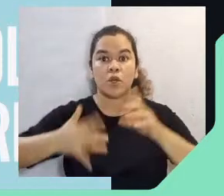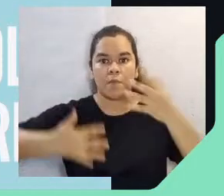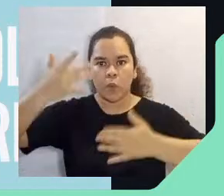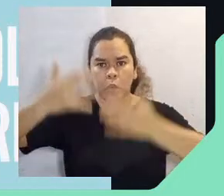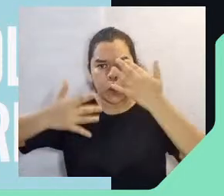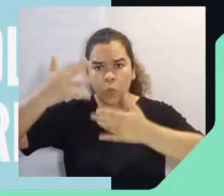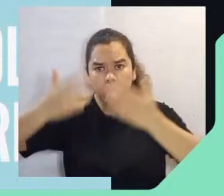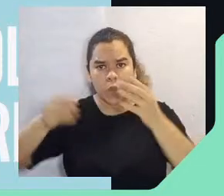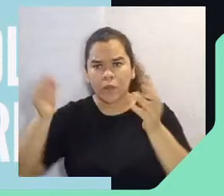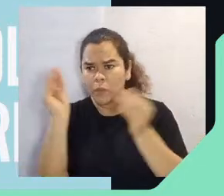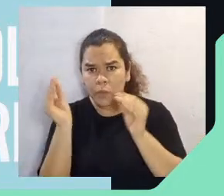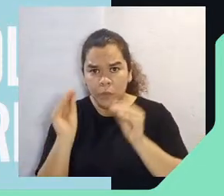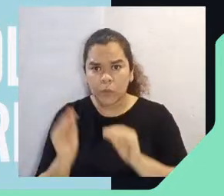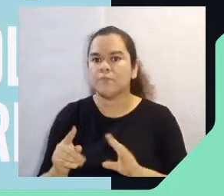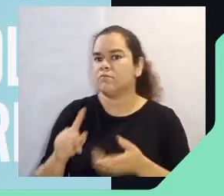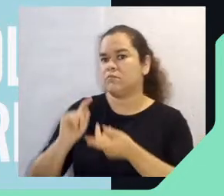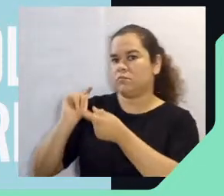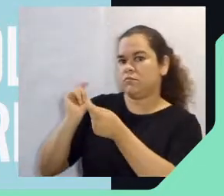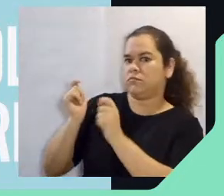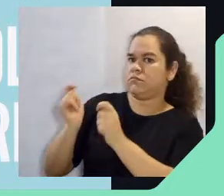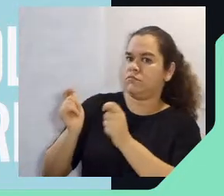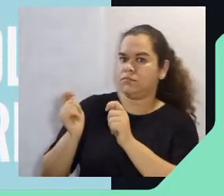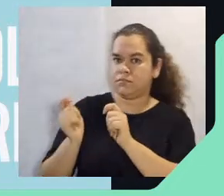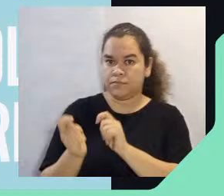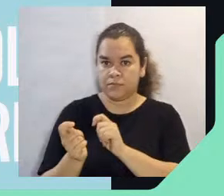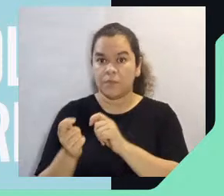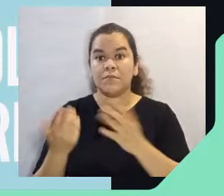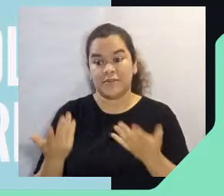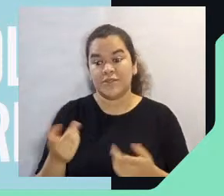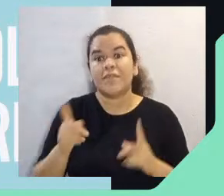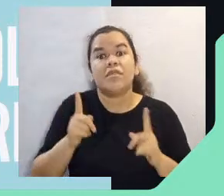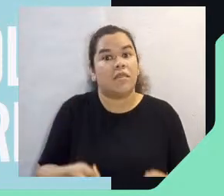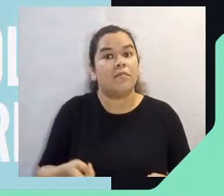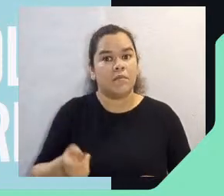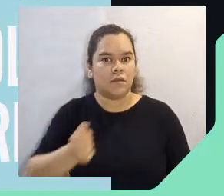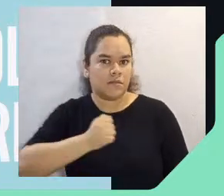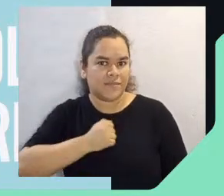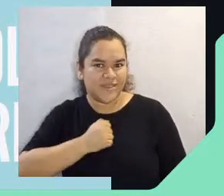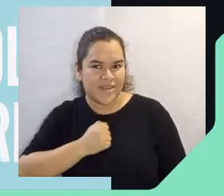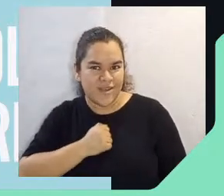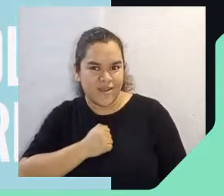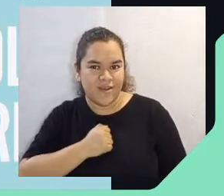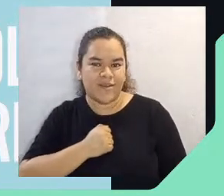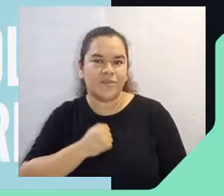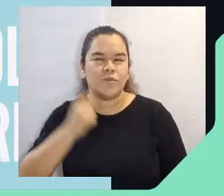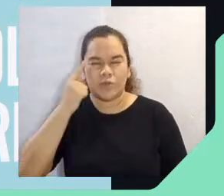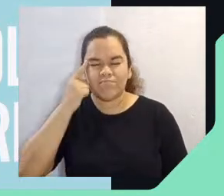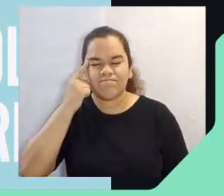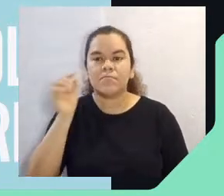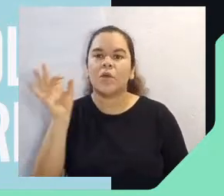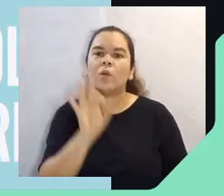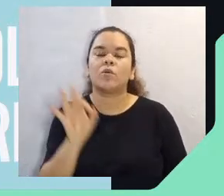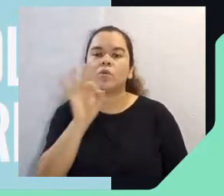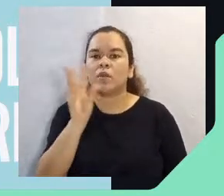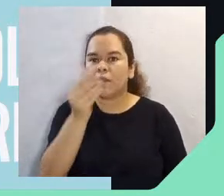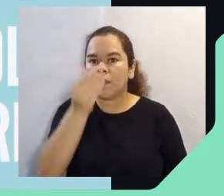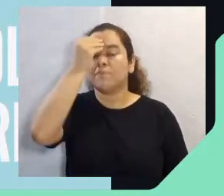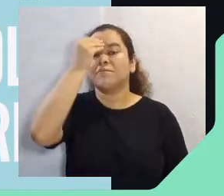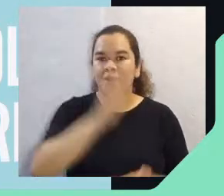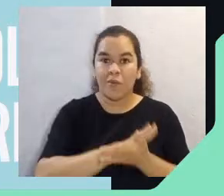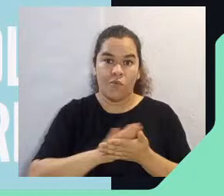software y es también una oportunidad para nosotros para involucrarnos en el aprendizaje de estas